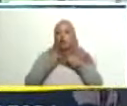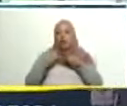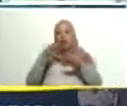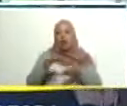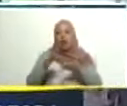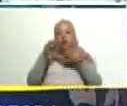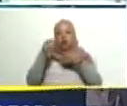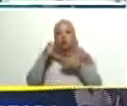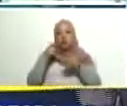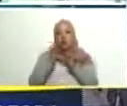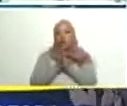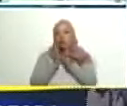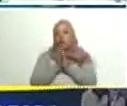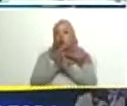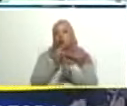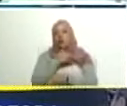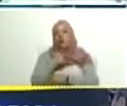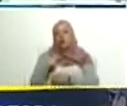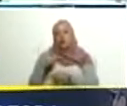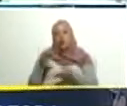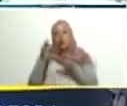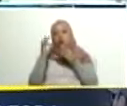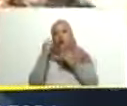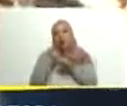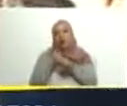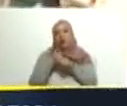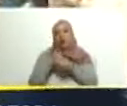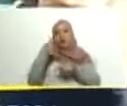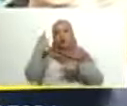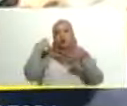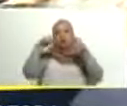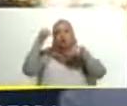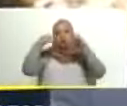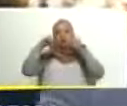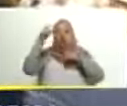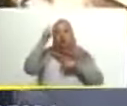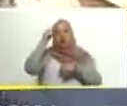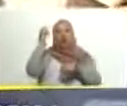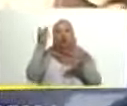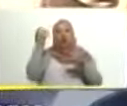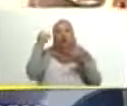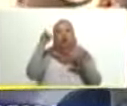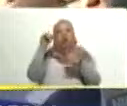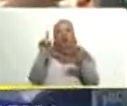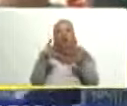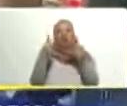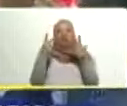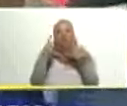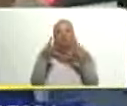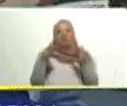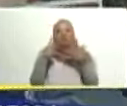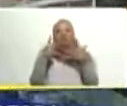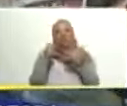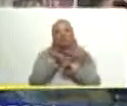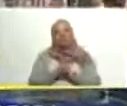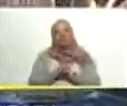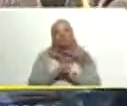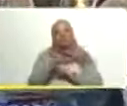Mándame un café, pues, para celebrar esto. En séptimo lugar, sexto lugar,